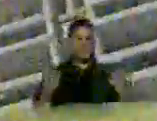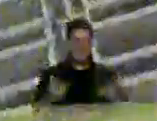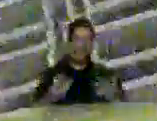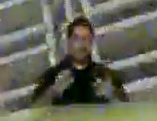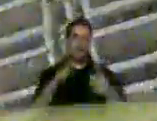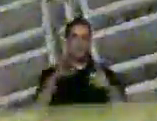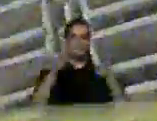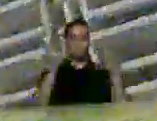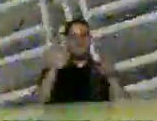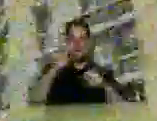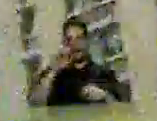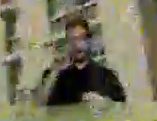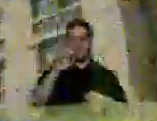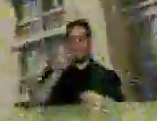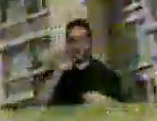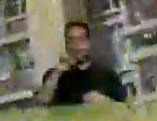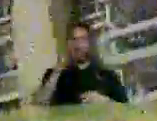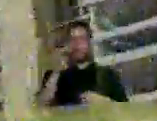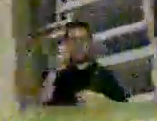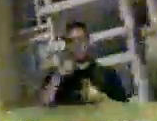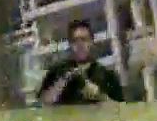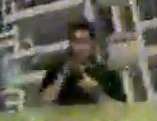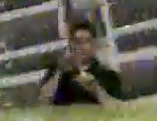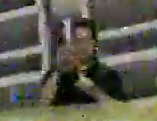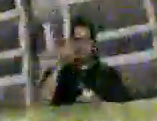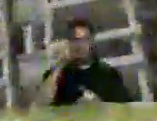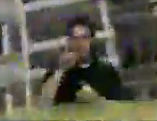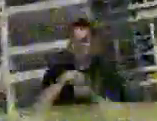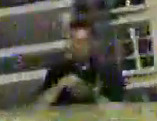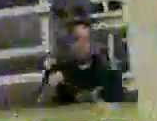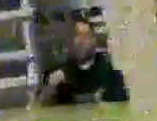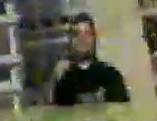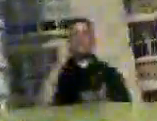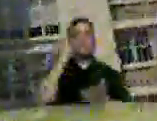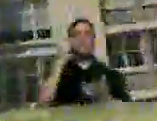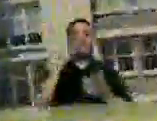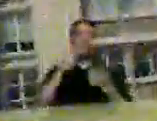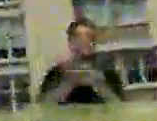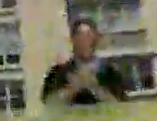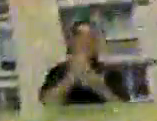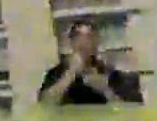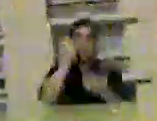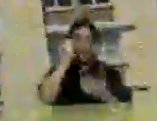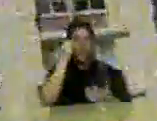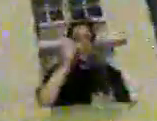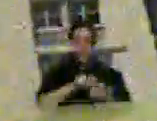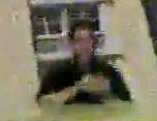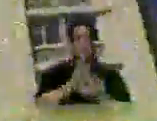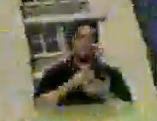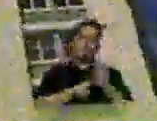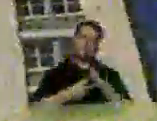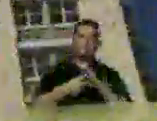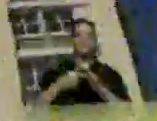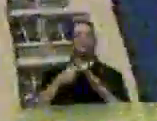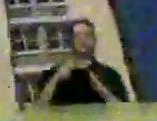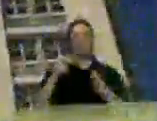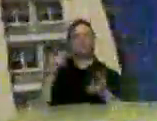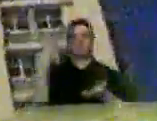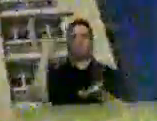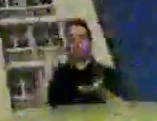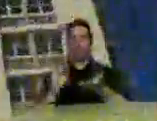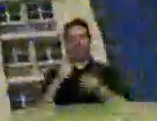de sellos y comprobantes para quienes adquieran una propiedad nueva y una rebaja del 50% los sellos para los que compren una